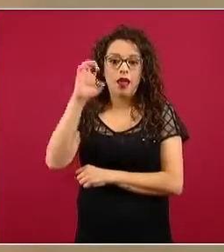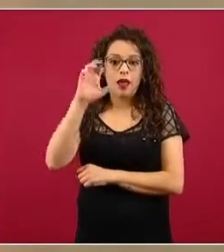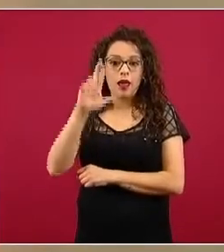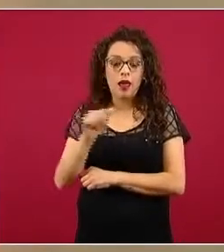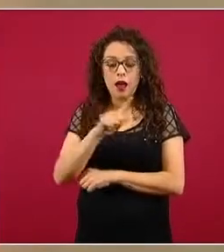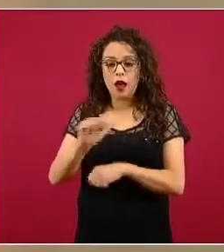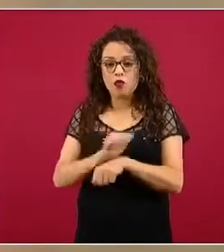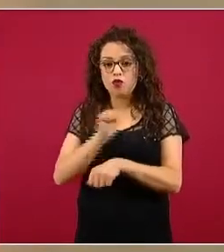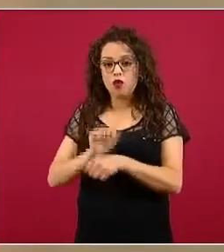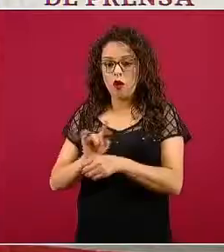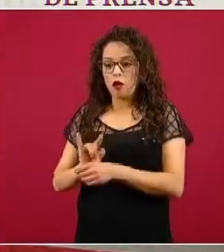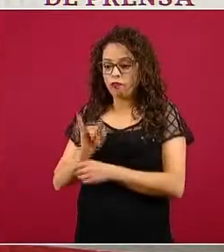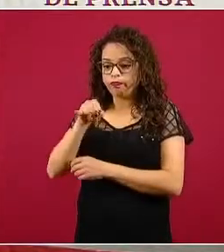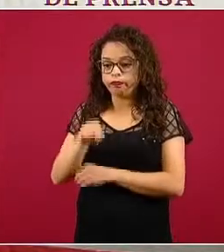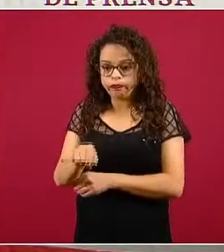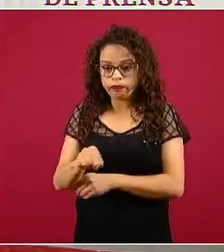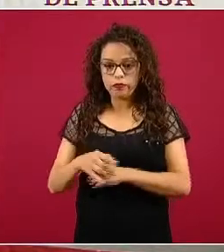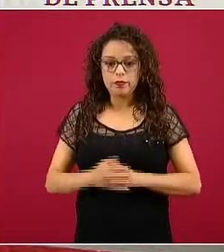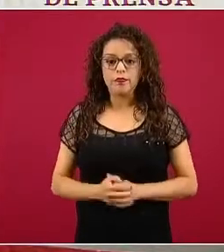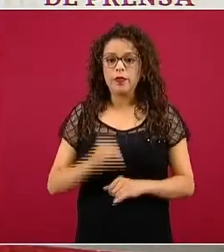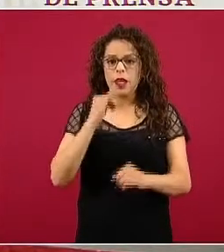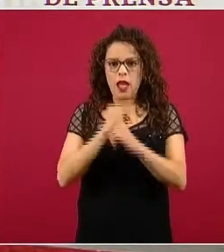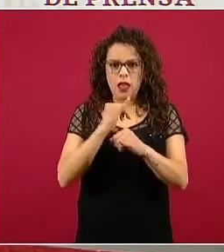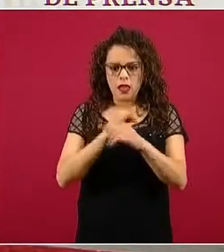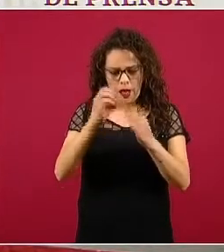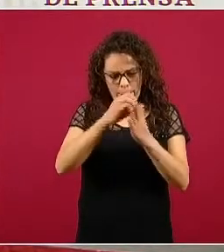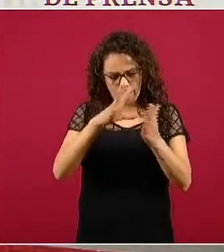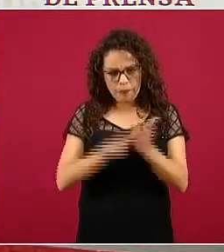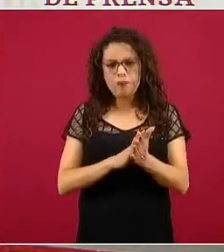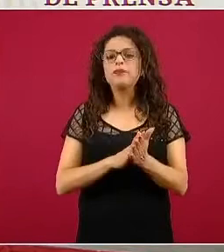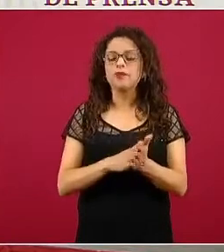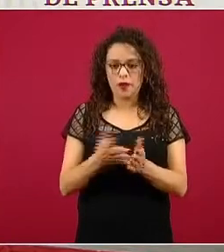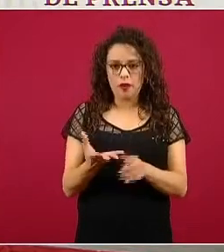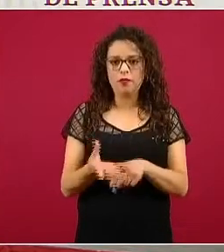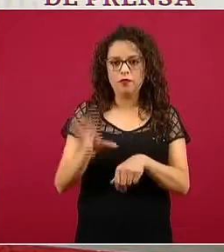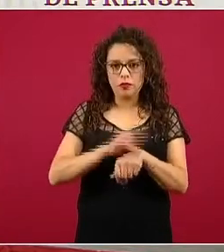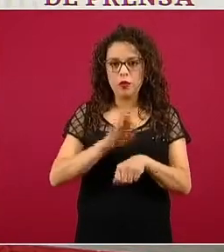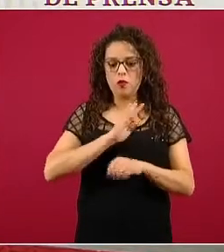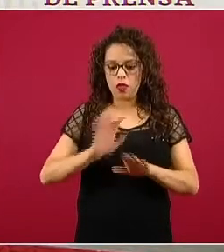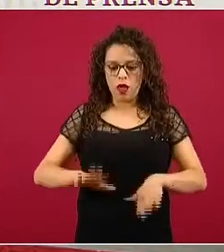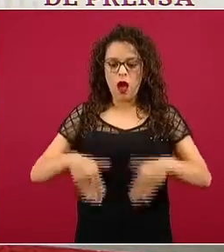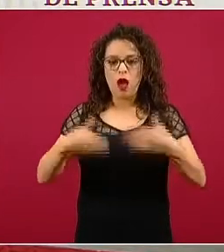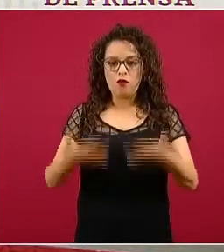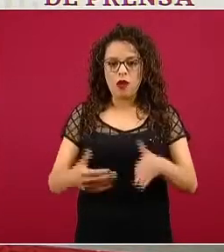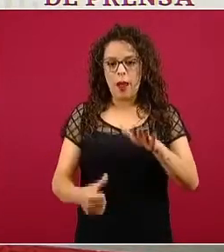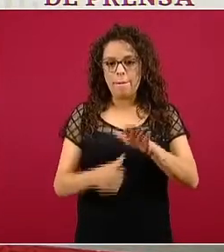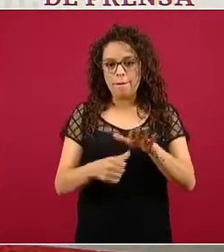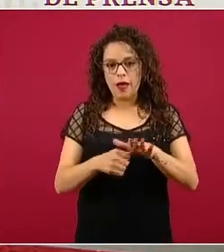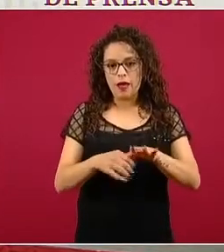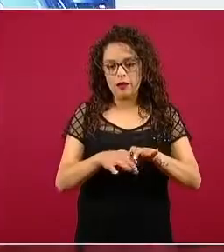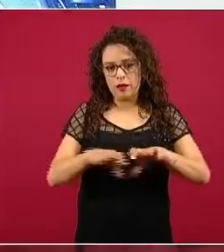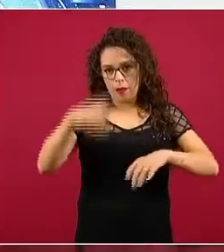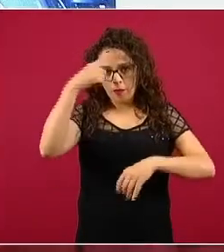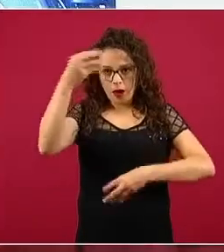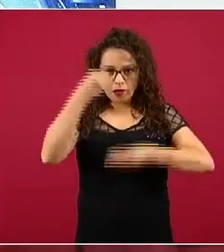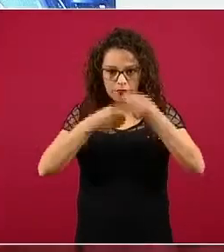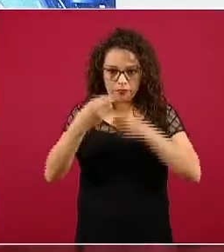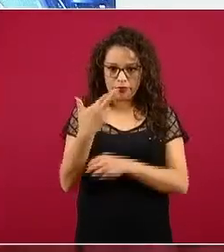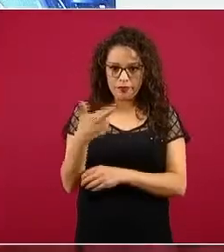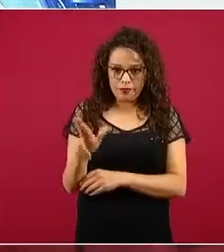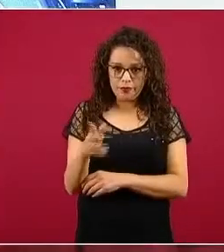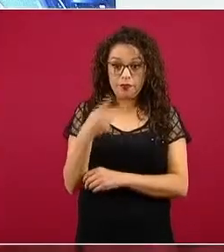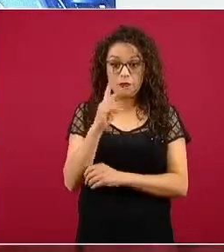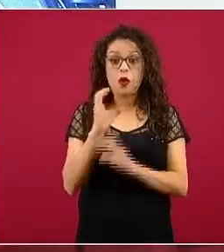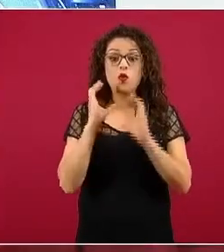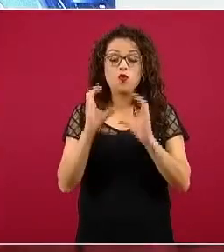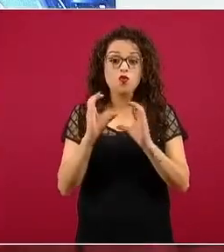llenan un registro en una página de internet y con eso pueden poner mesas al aire libre, ampliar su aforo, pero igual con el cuidado de que las personas no están